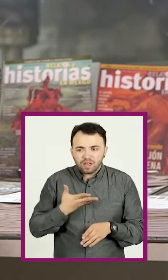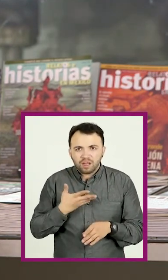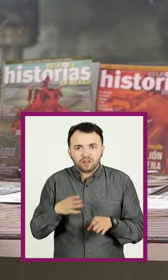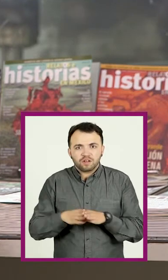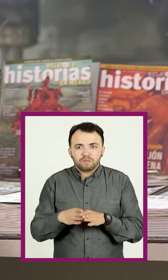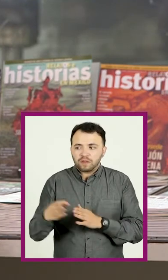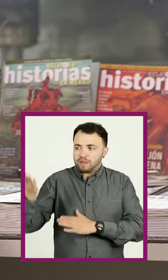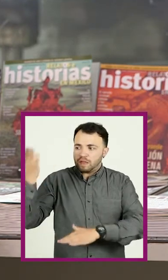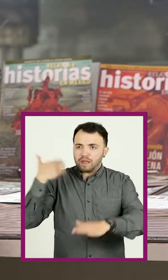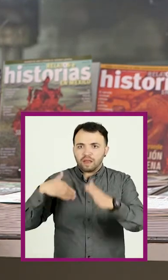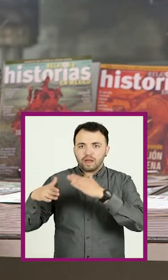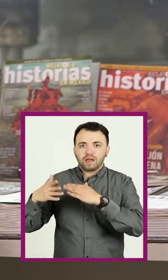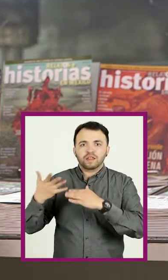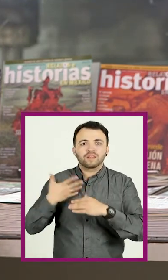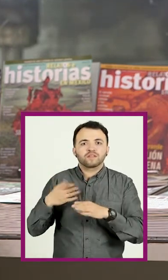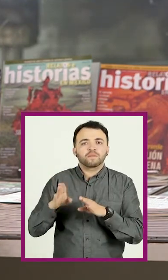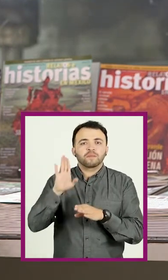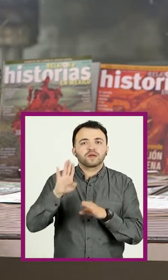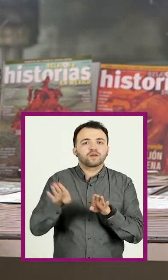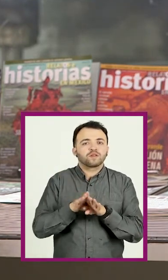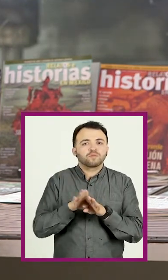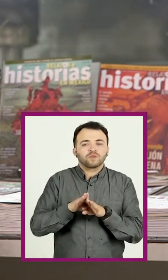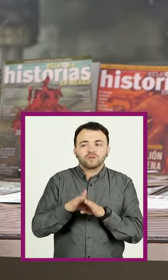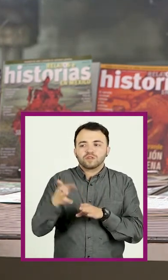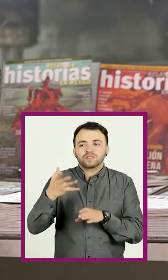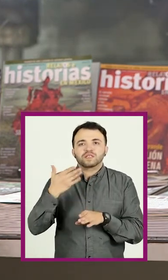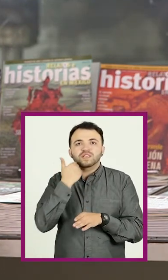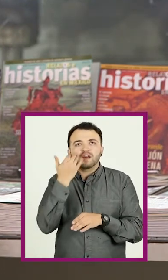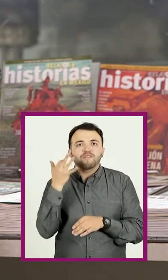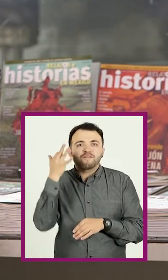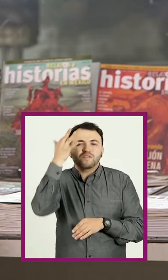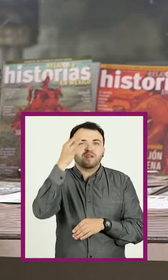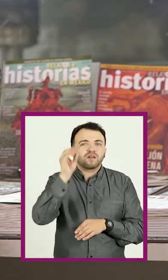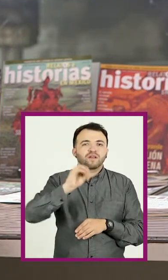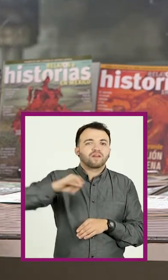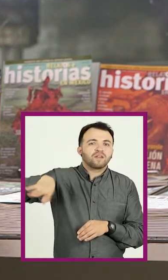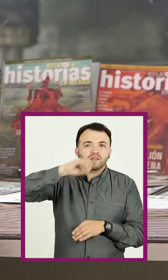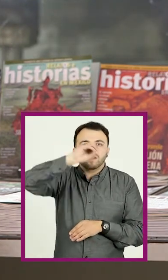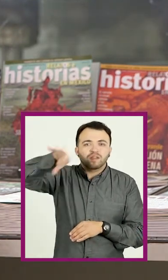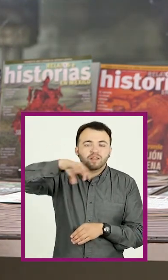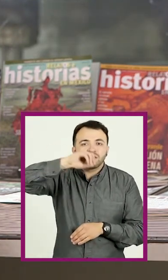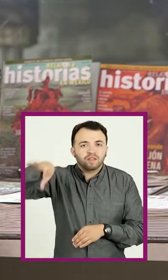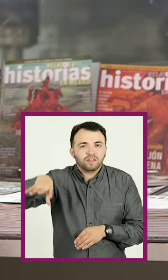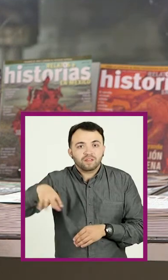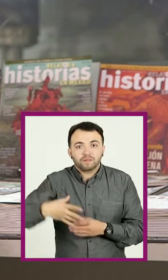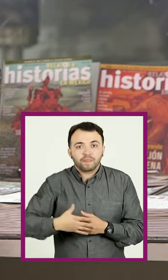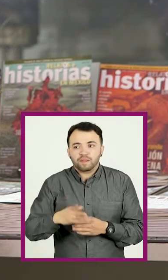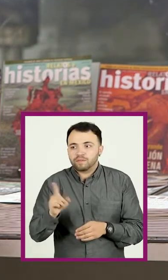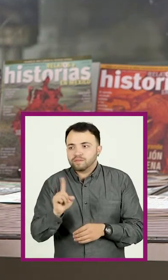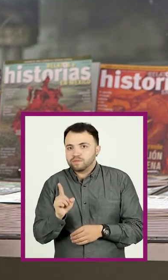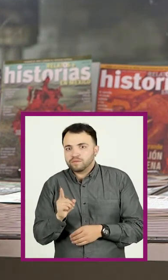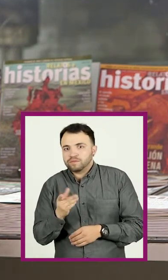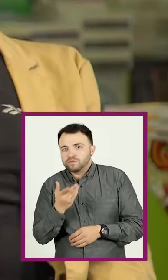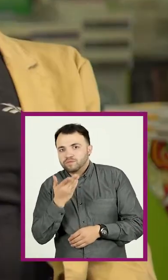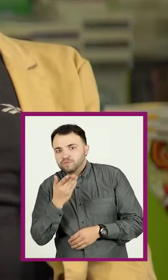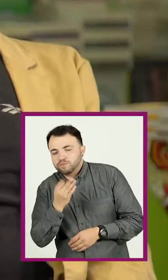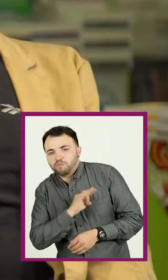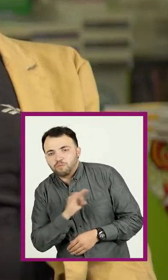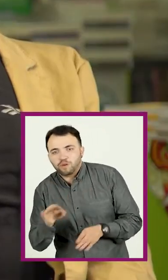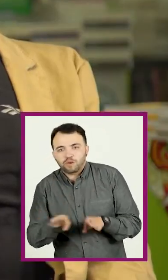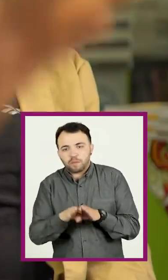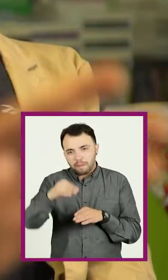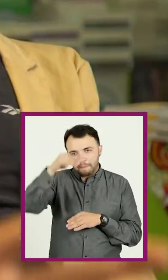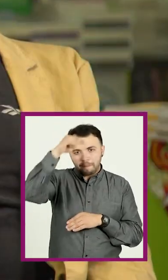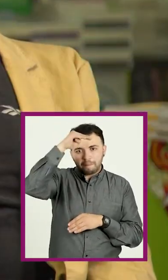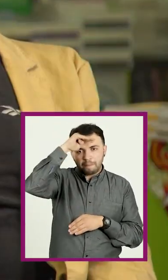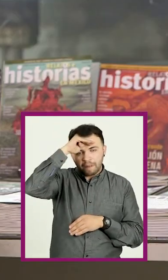posibilidades que quedaron enterradas, pues claro, no es posible pensar que el proceso histórico conduzca esa es una